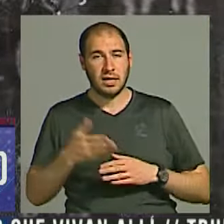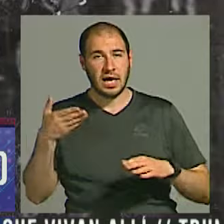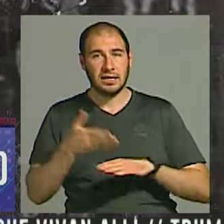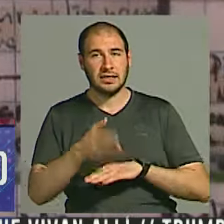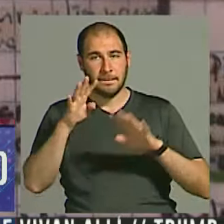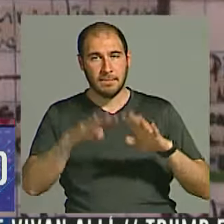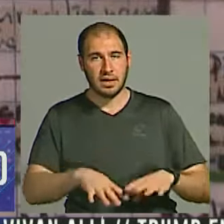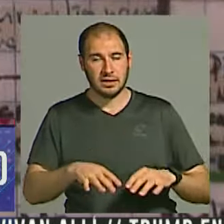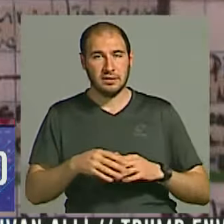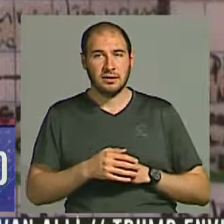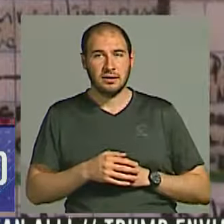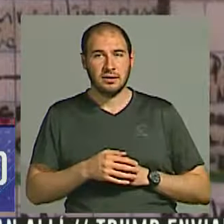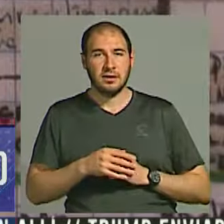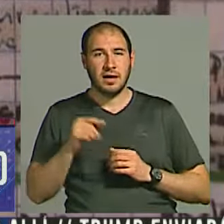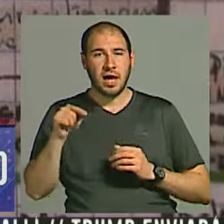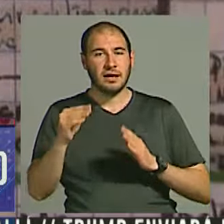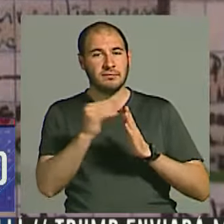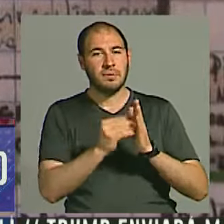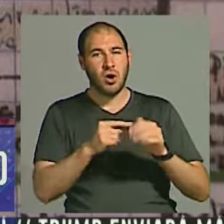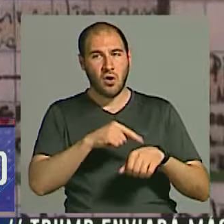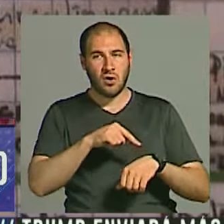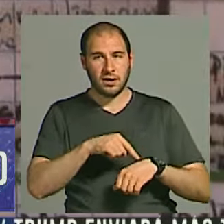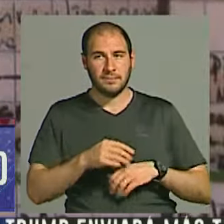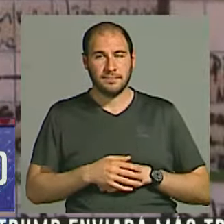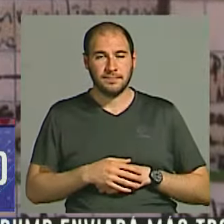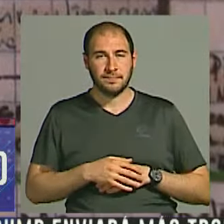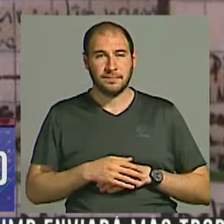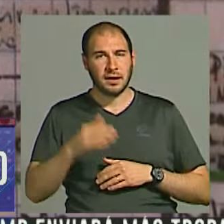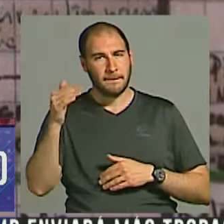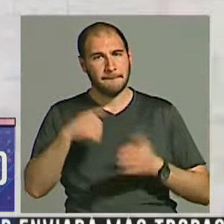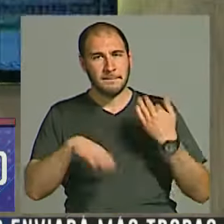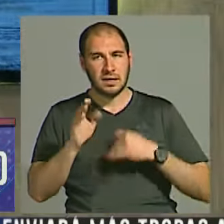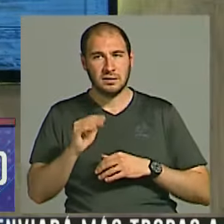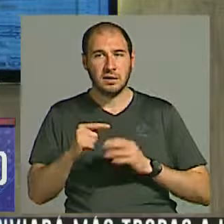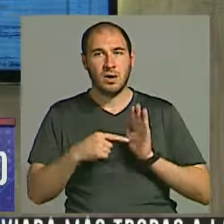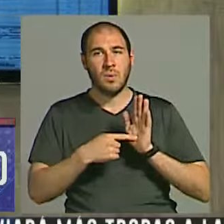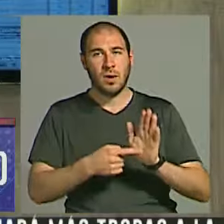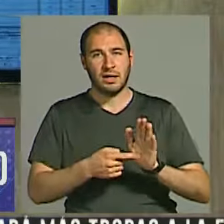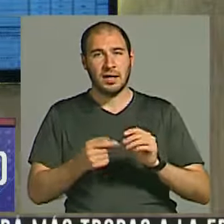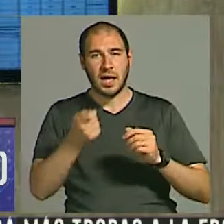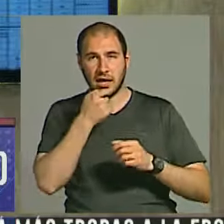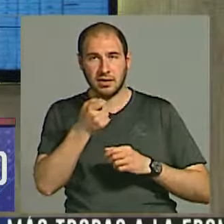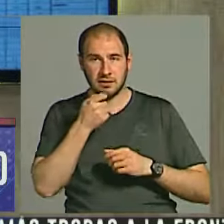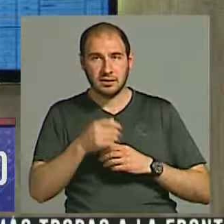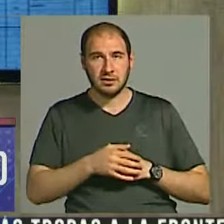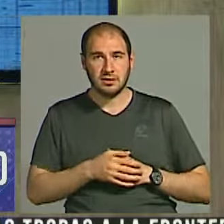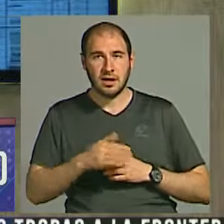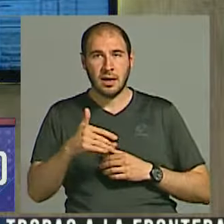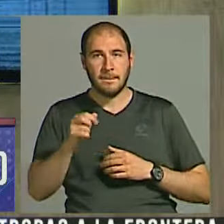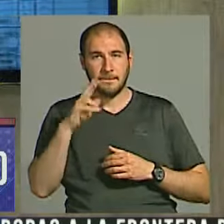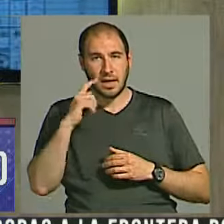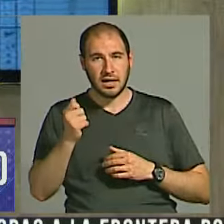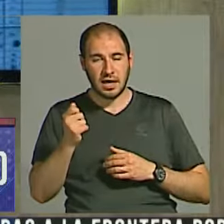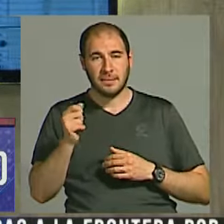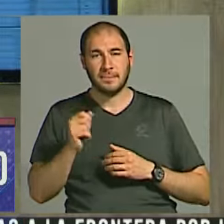la página, que sí avisan todos los horarios. Para profundizar más, les compartimos la entrevista que le realizamos a María